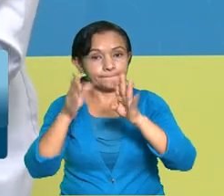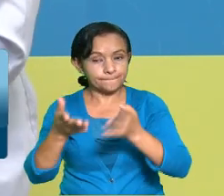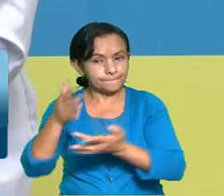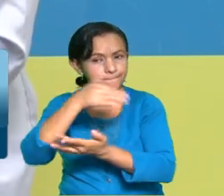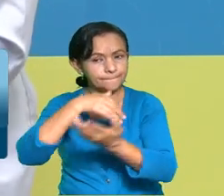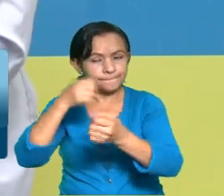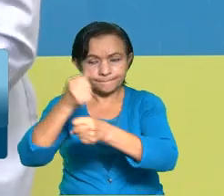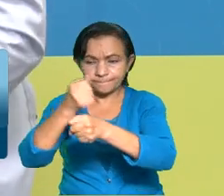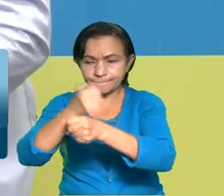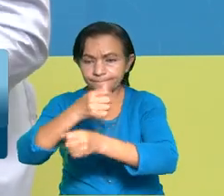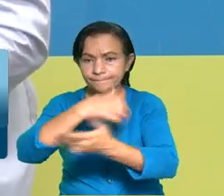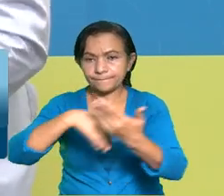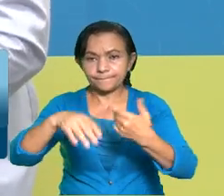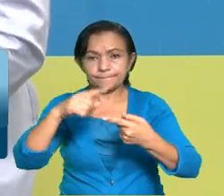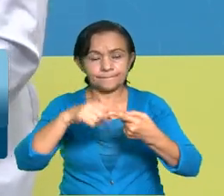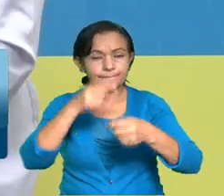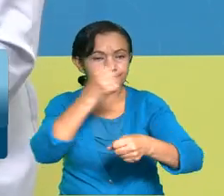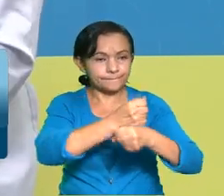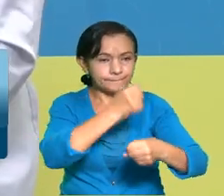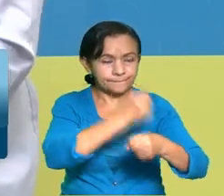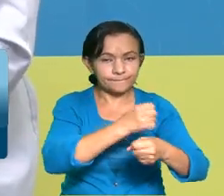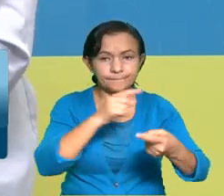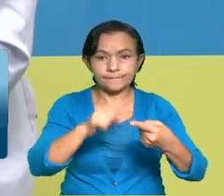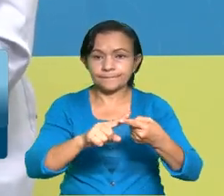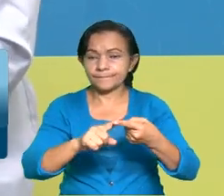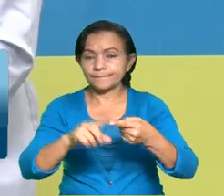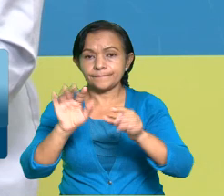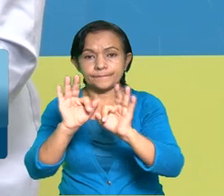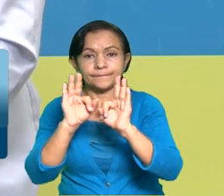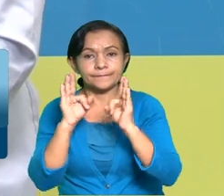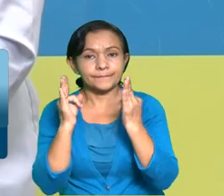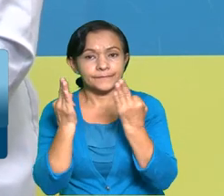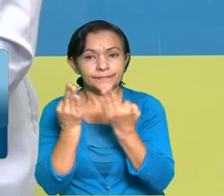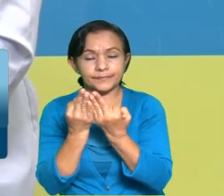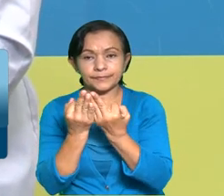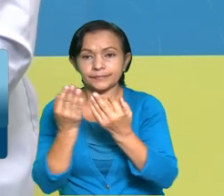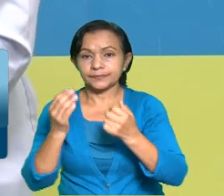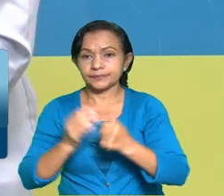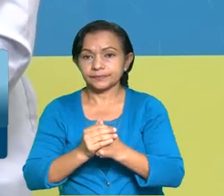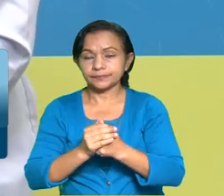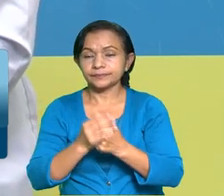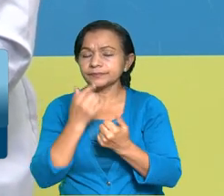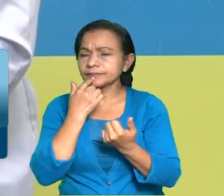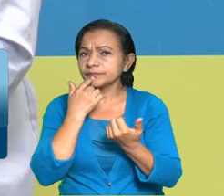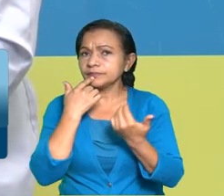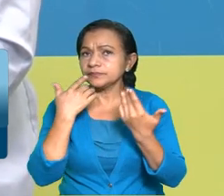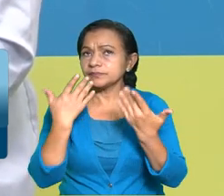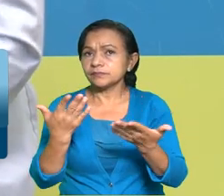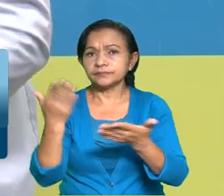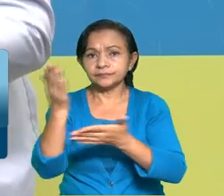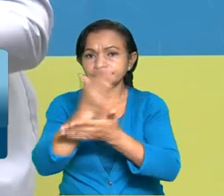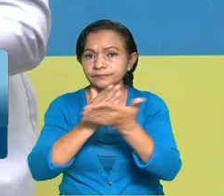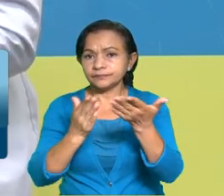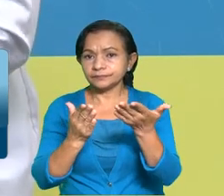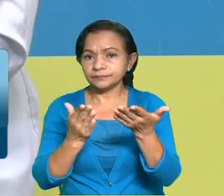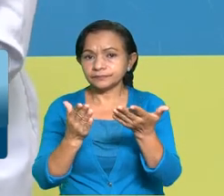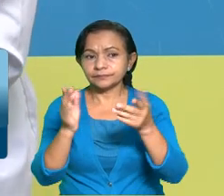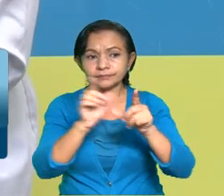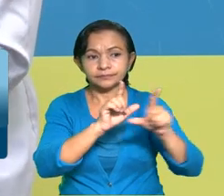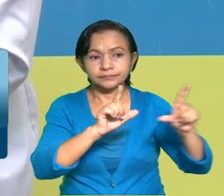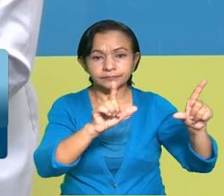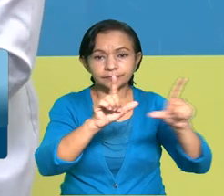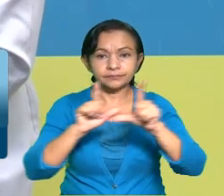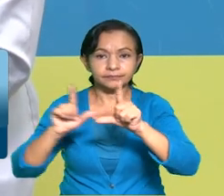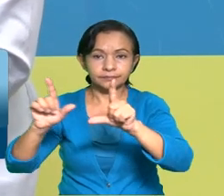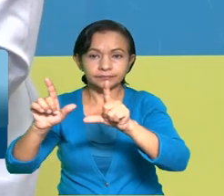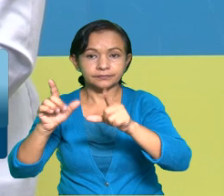relacione. En este caso, en el ámbito laboral, en el ámbito familiar, debido a que tal vez en algunos espacios, en algunos